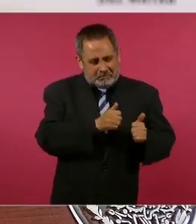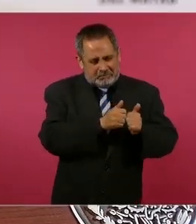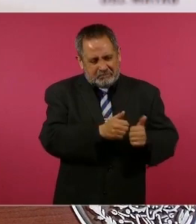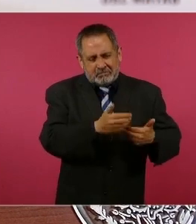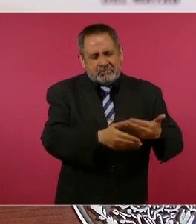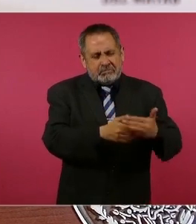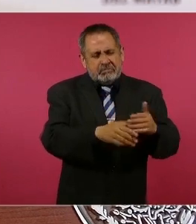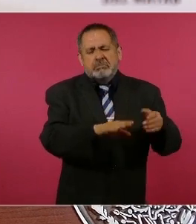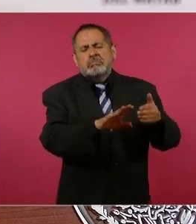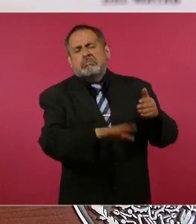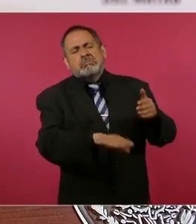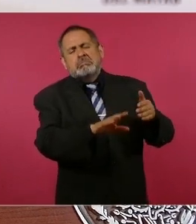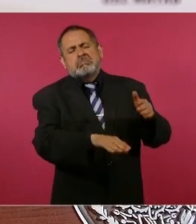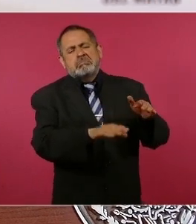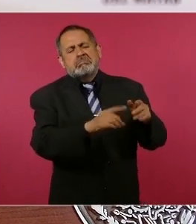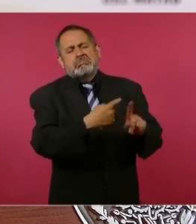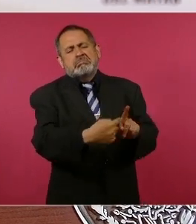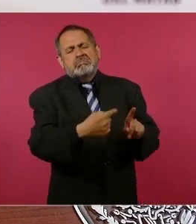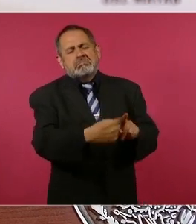abajo,